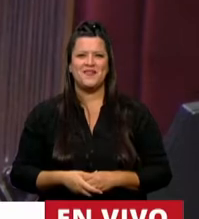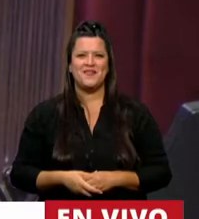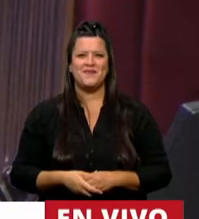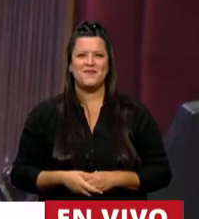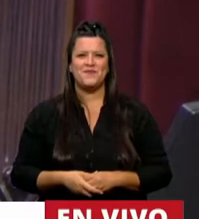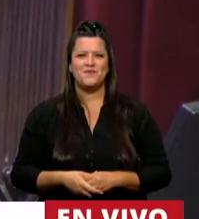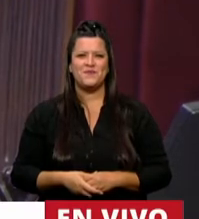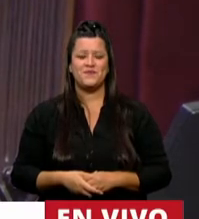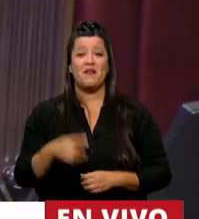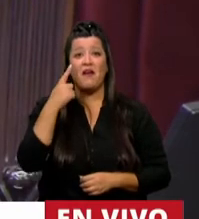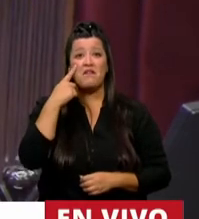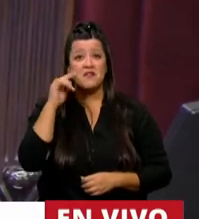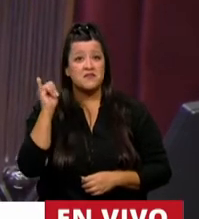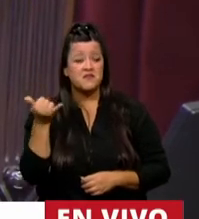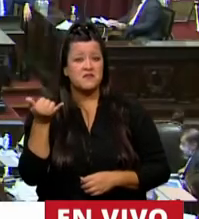¿Ahí está bien?